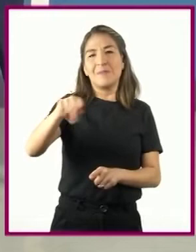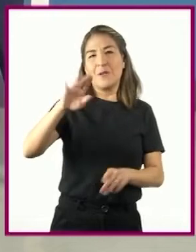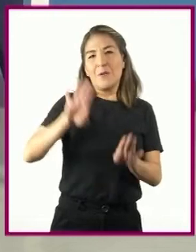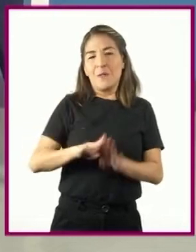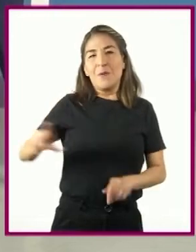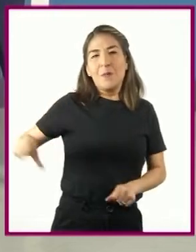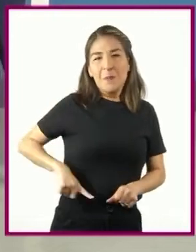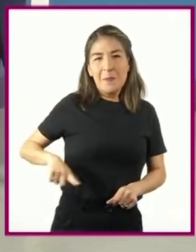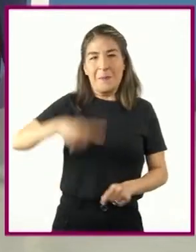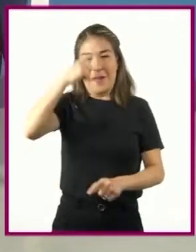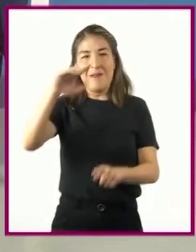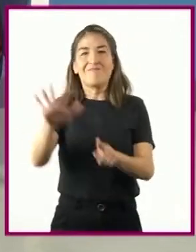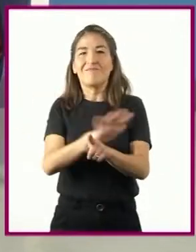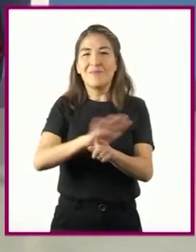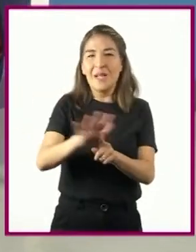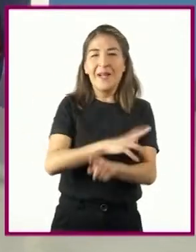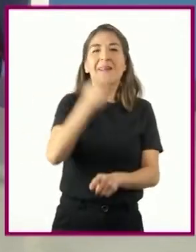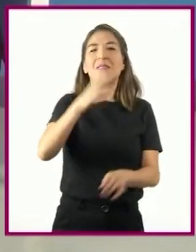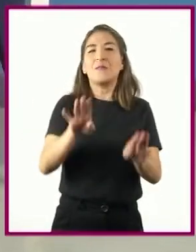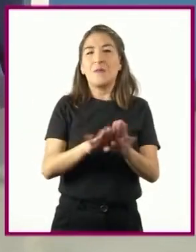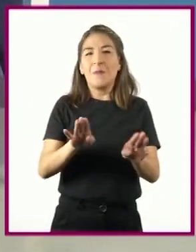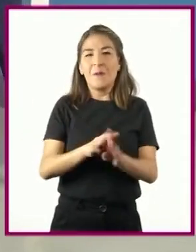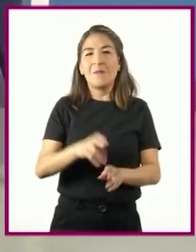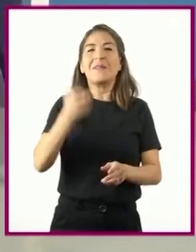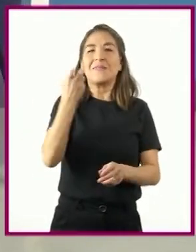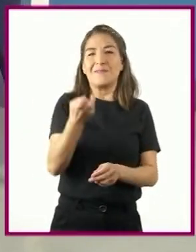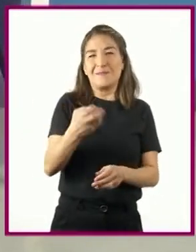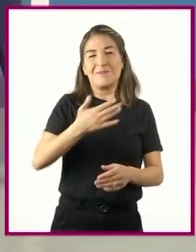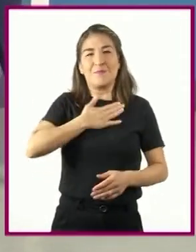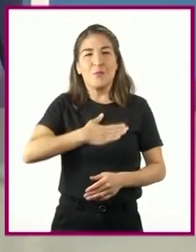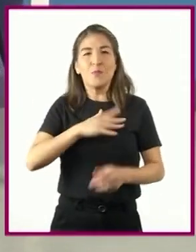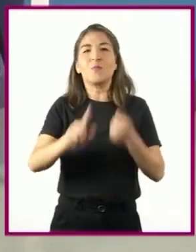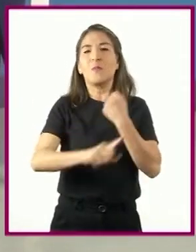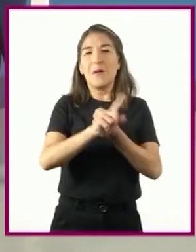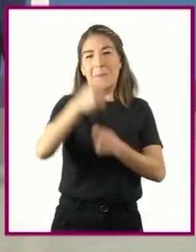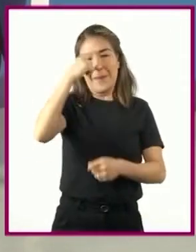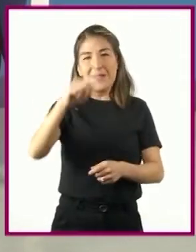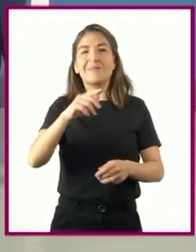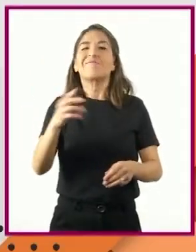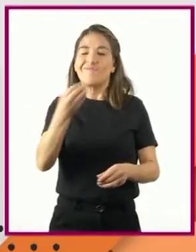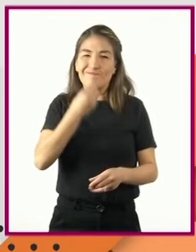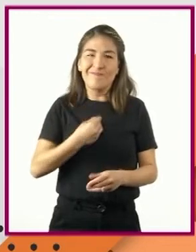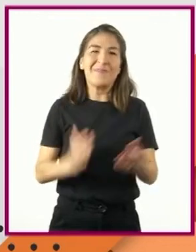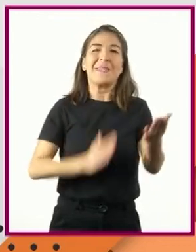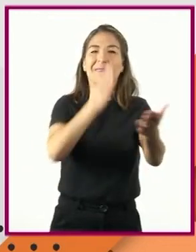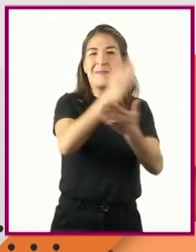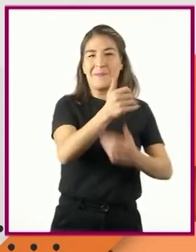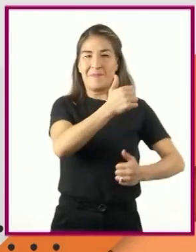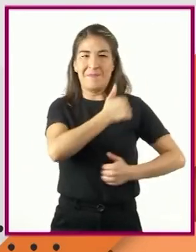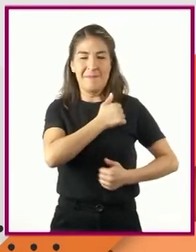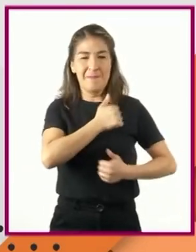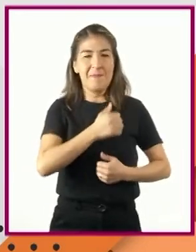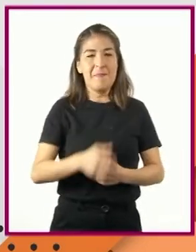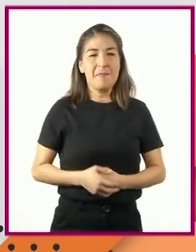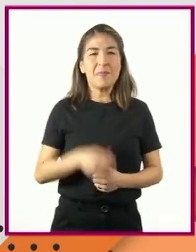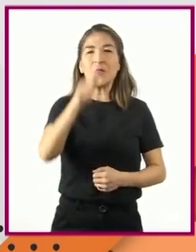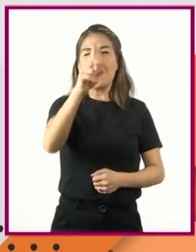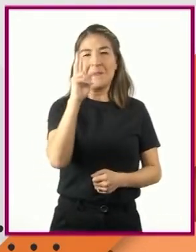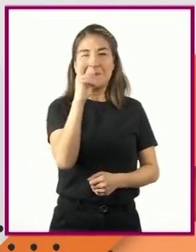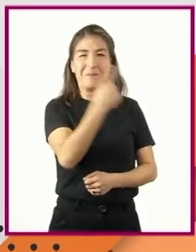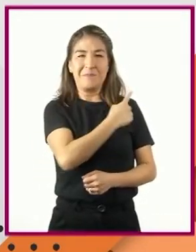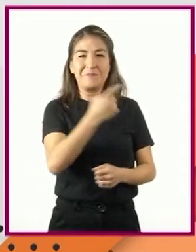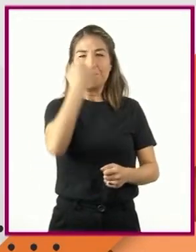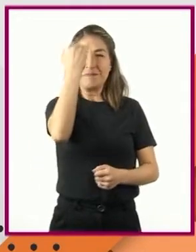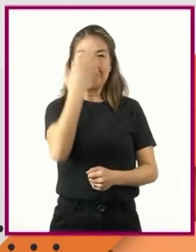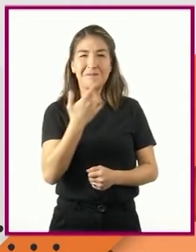convencer y justificar ante el pueblo la necesidad de ir a la guerra. Como ejemplo, observen las imágenes